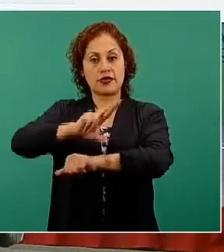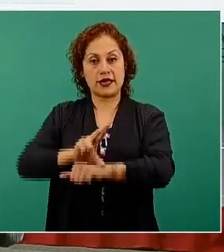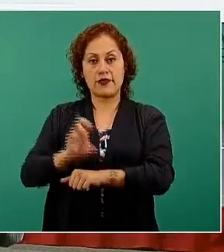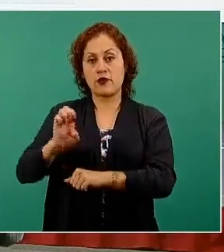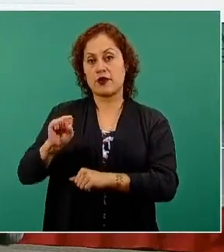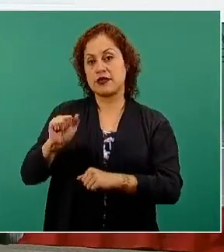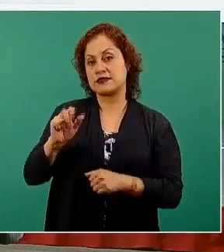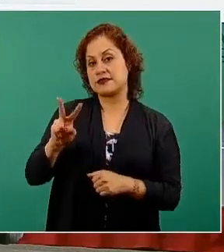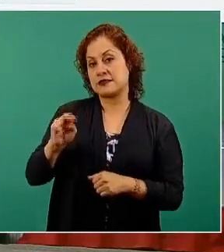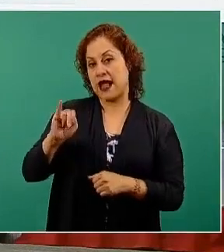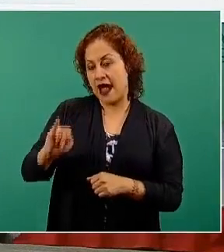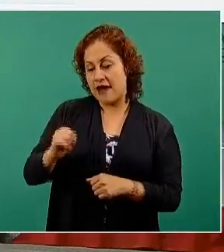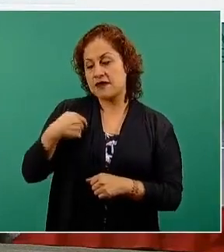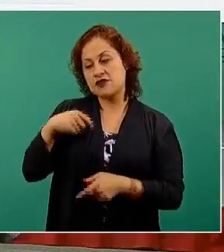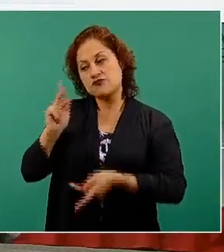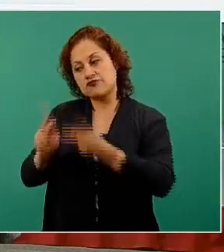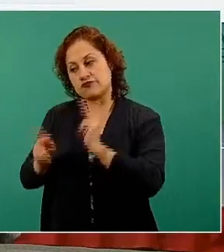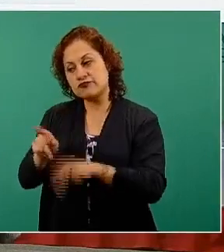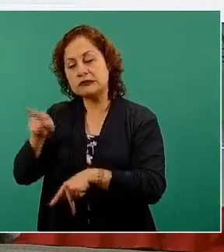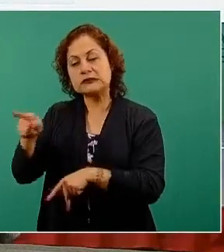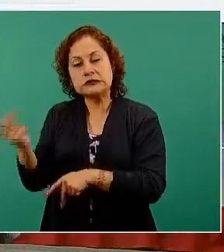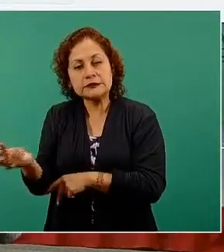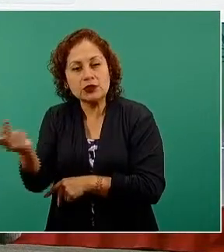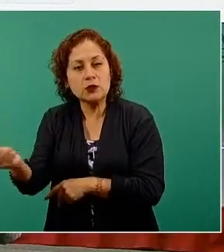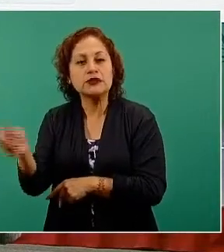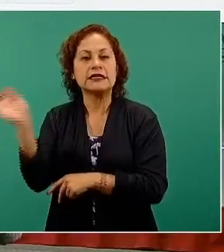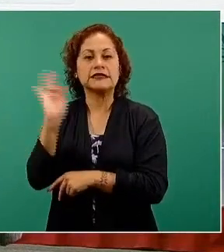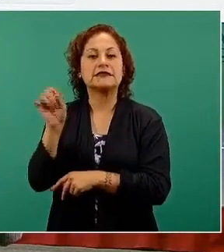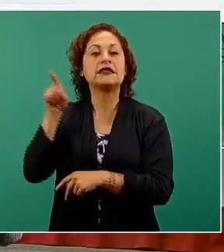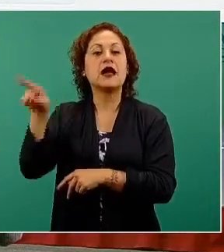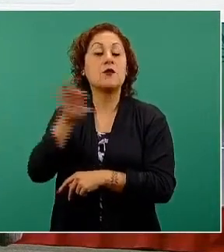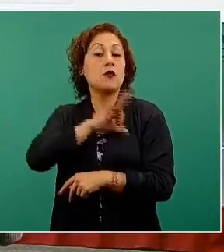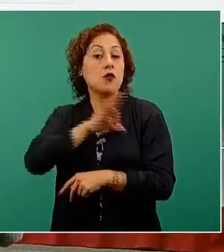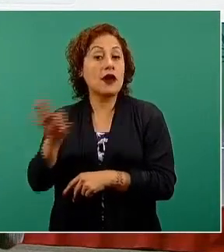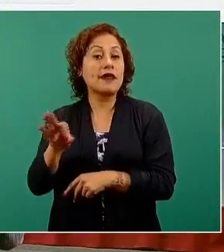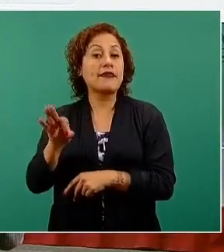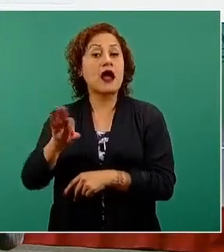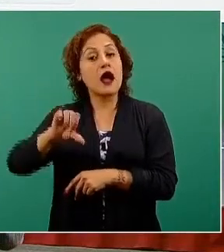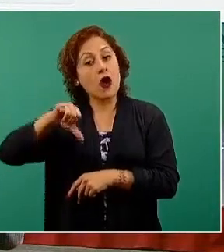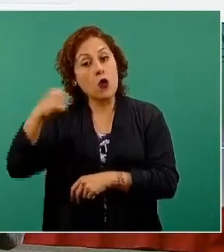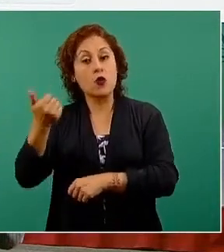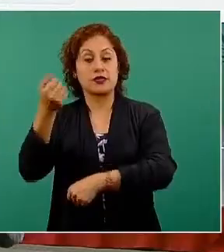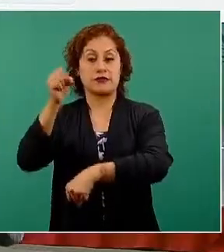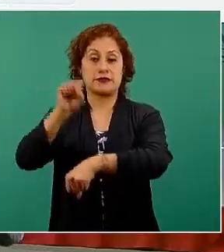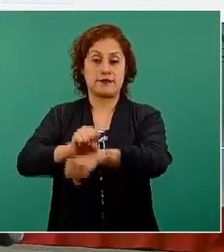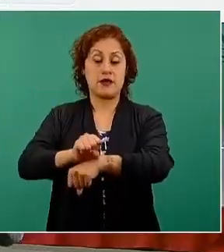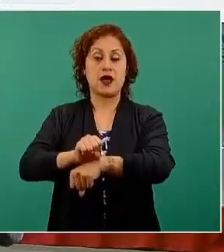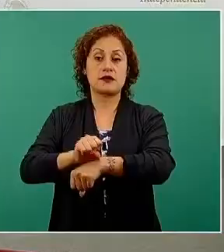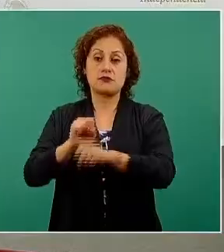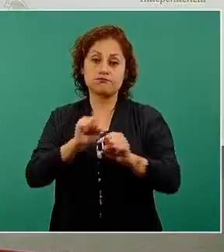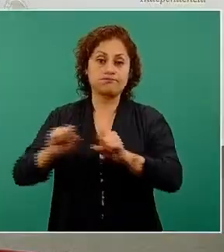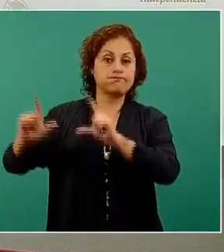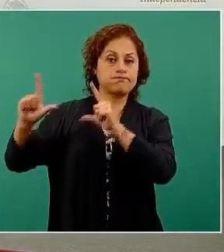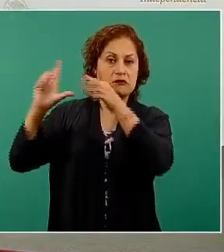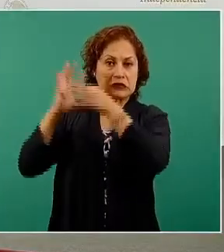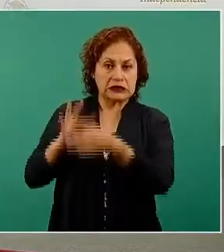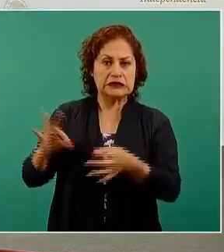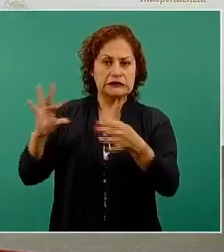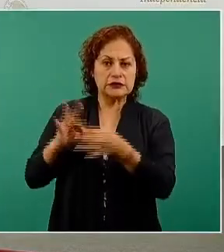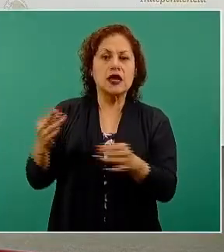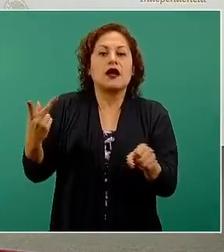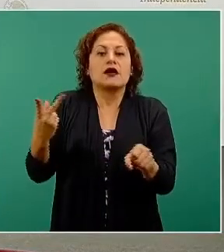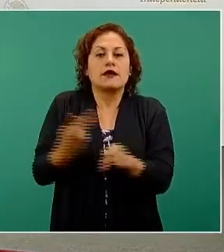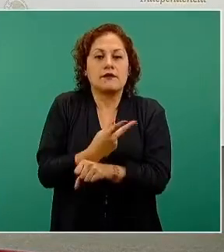pues a ver si podríamos presentar la próxima semana un poco la dictaminación de estos casos. Son aún pocos casos,